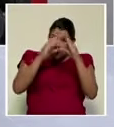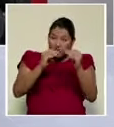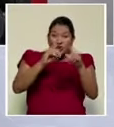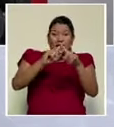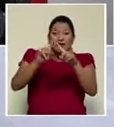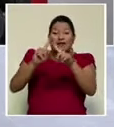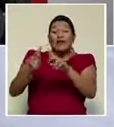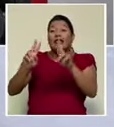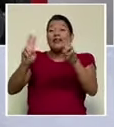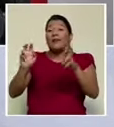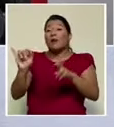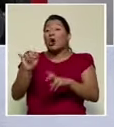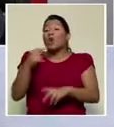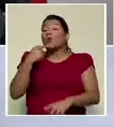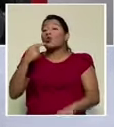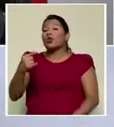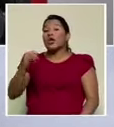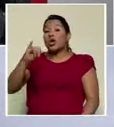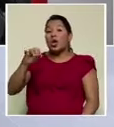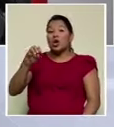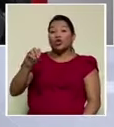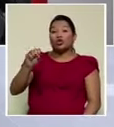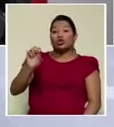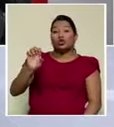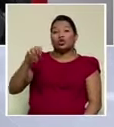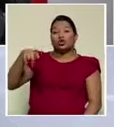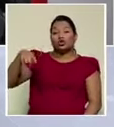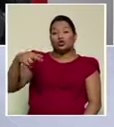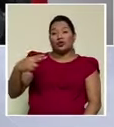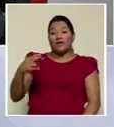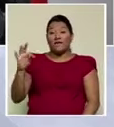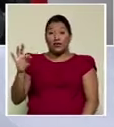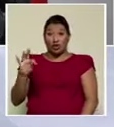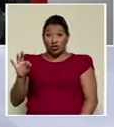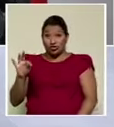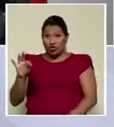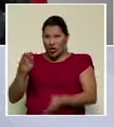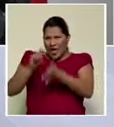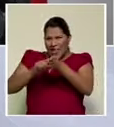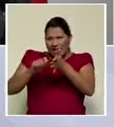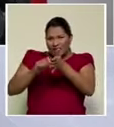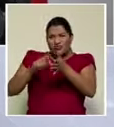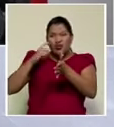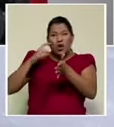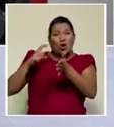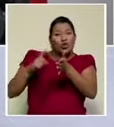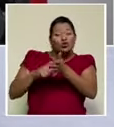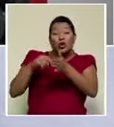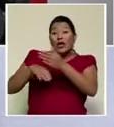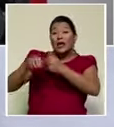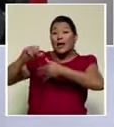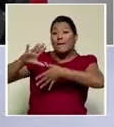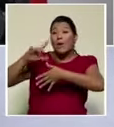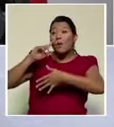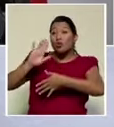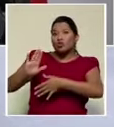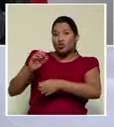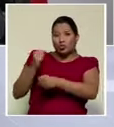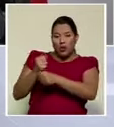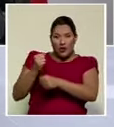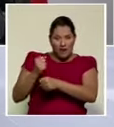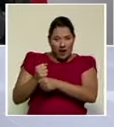Joseph Thompson, reconocidos en las Américas por su trabajo en materia electoral,